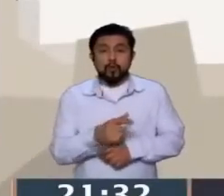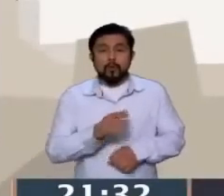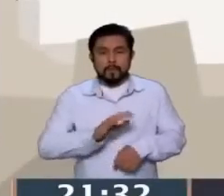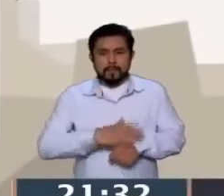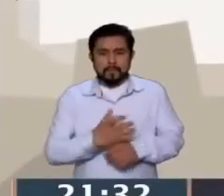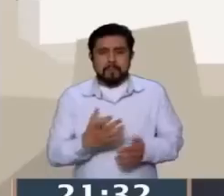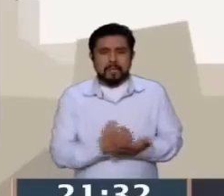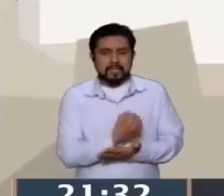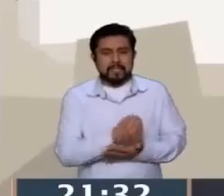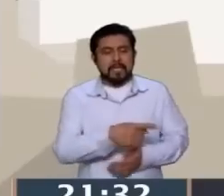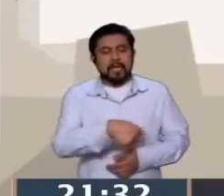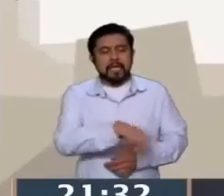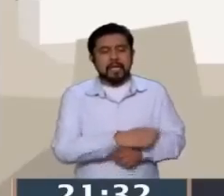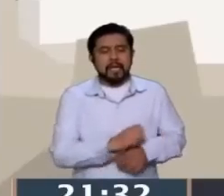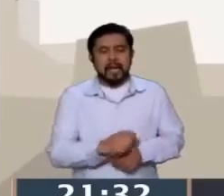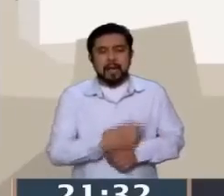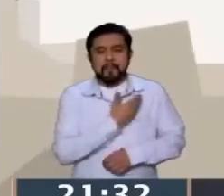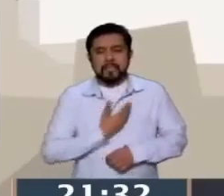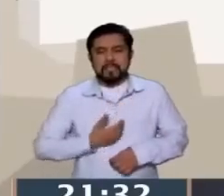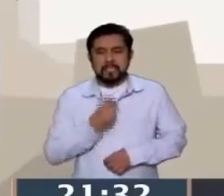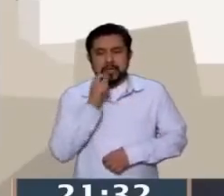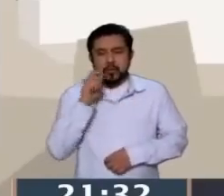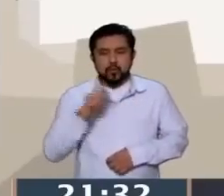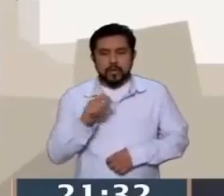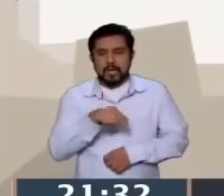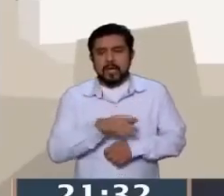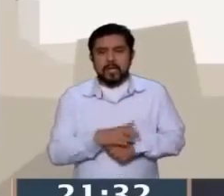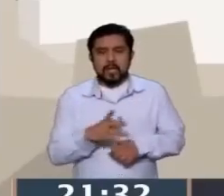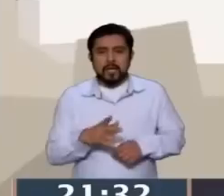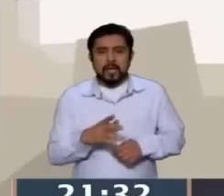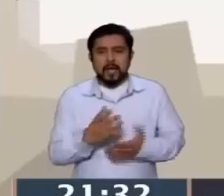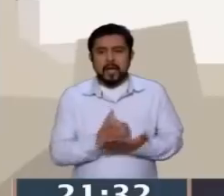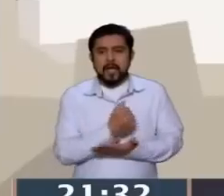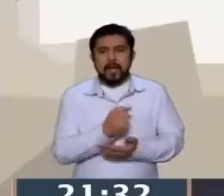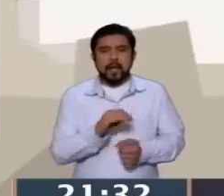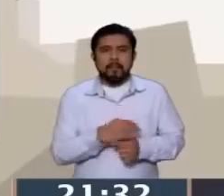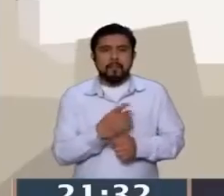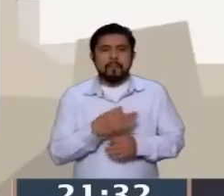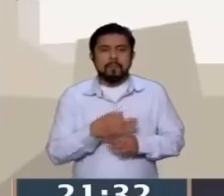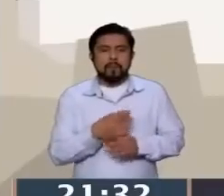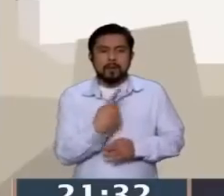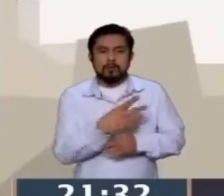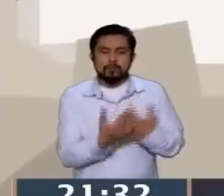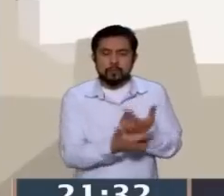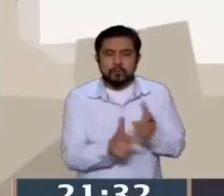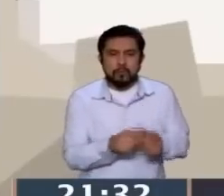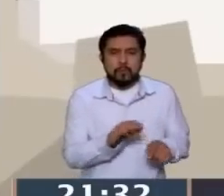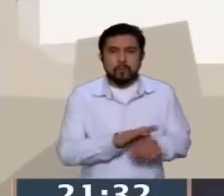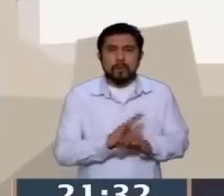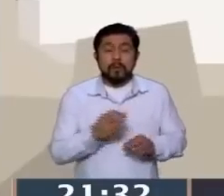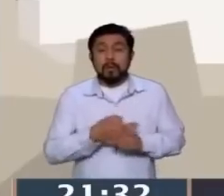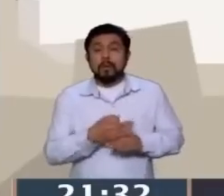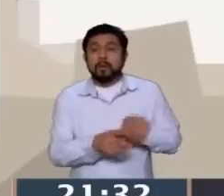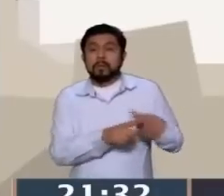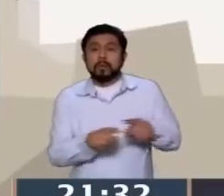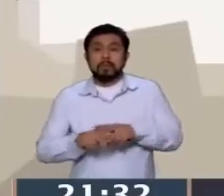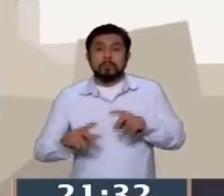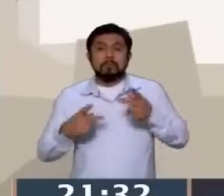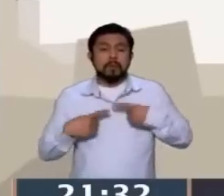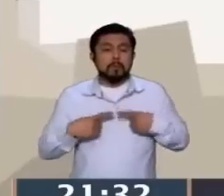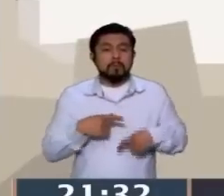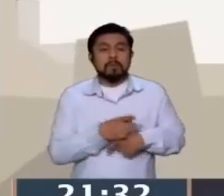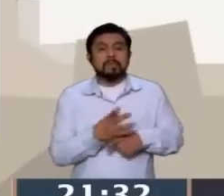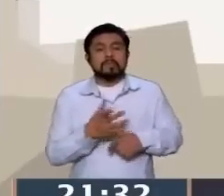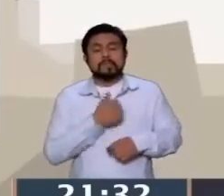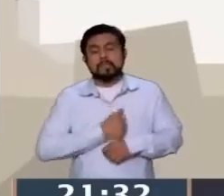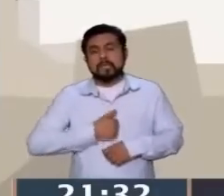de gobernantes corruptos que aunque han sacrificado a Ucrania y aunque han sacrificado a la población que es una calamidad